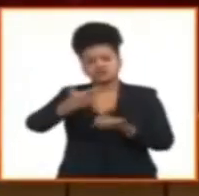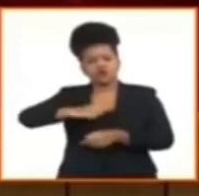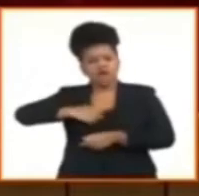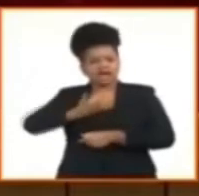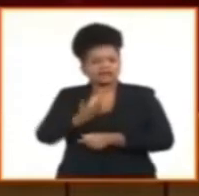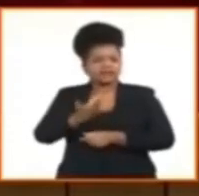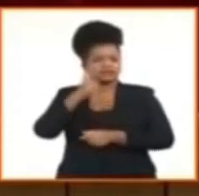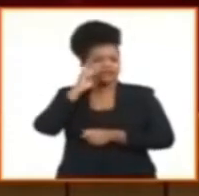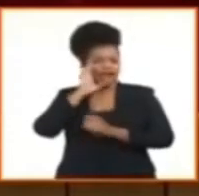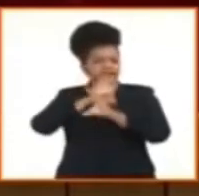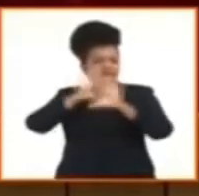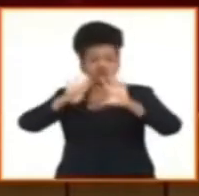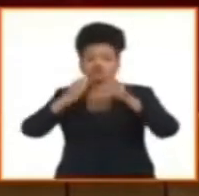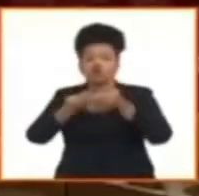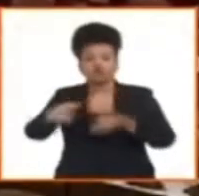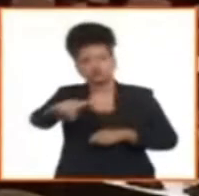intelectuales, todos de igual manera.